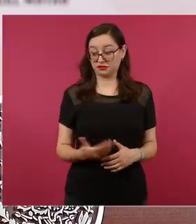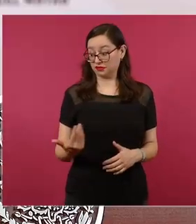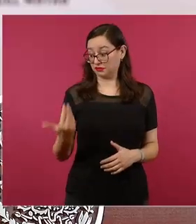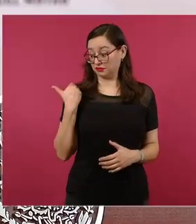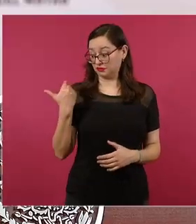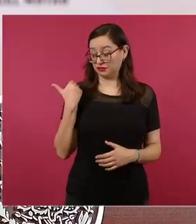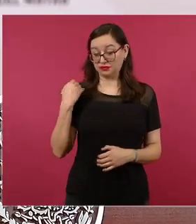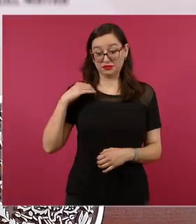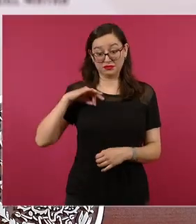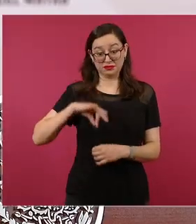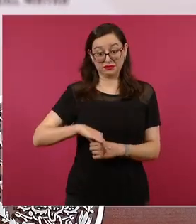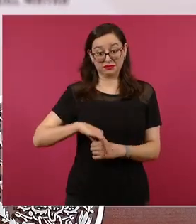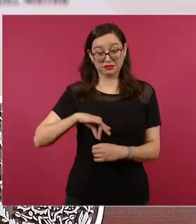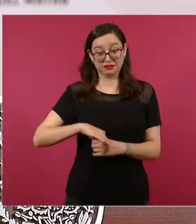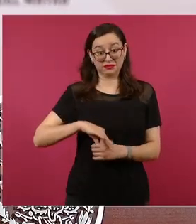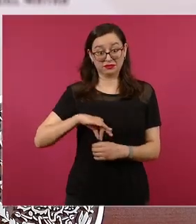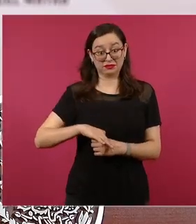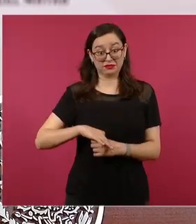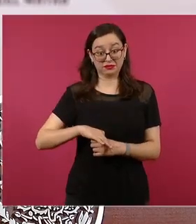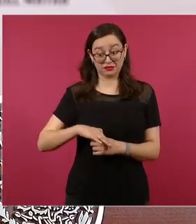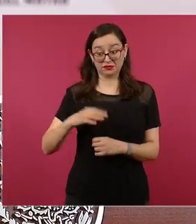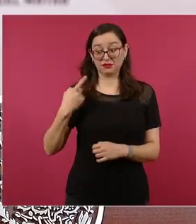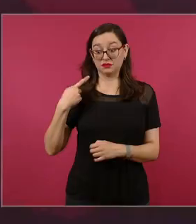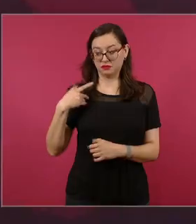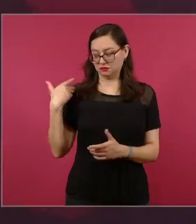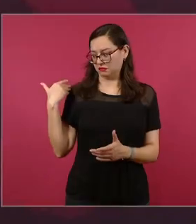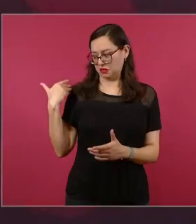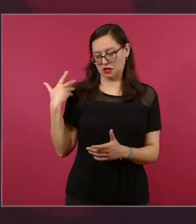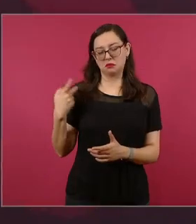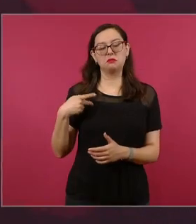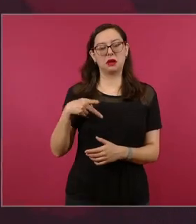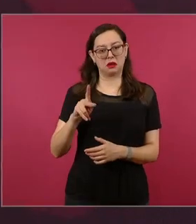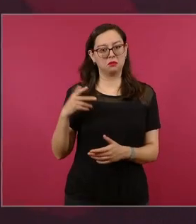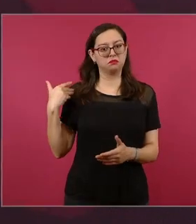elección, pero van a ver cuando vaya pasando el tiempo.